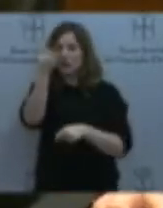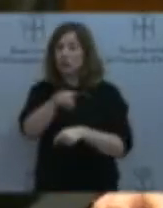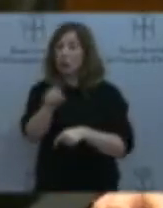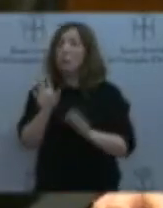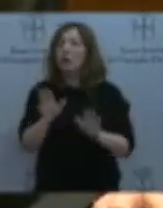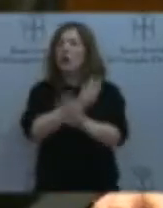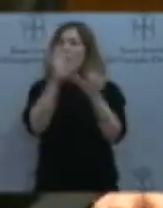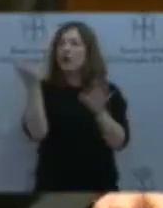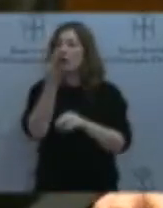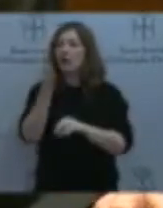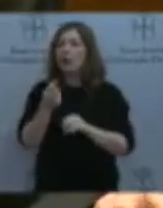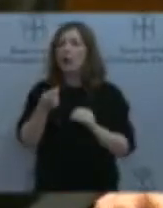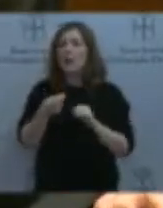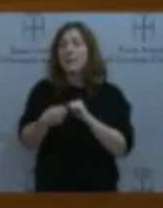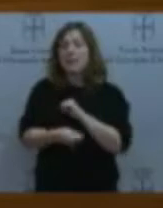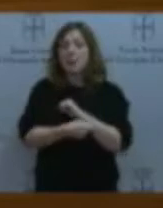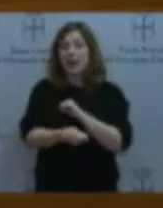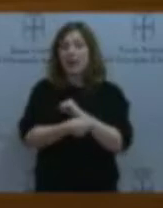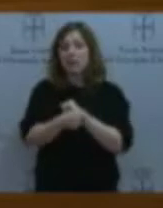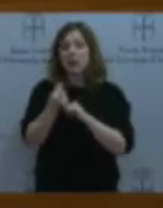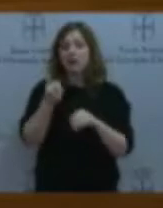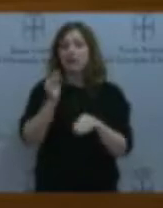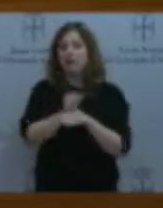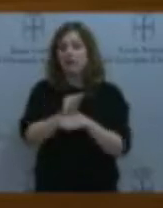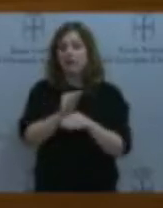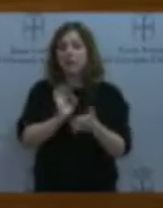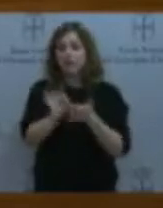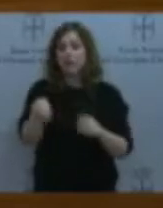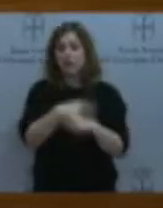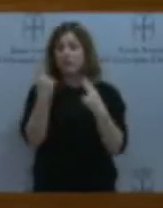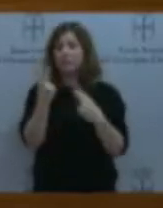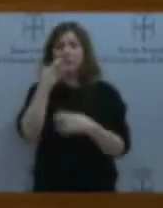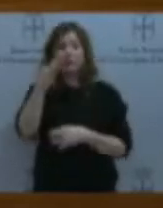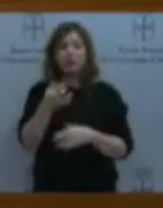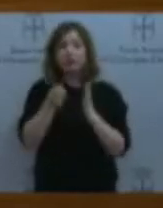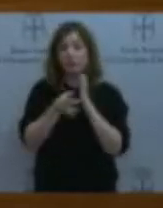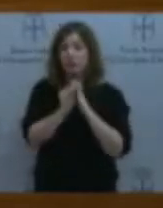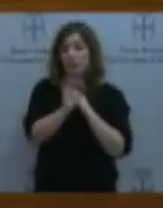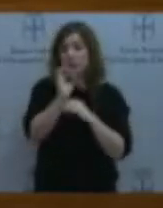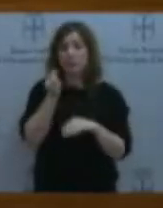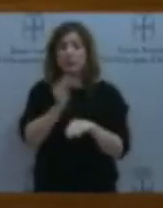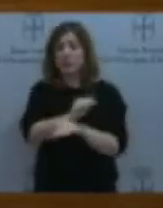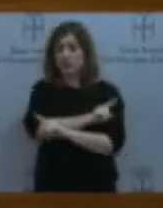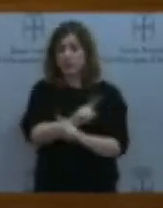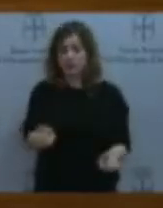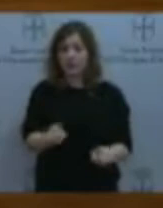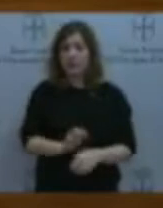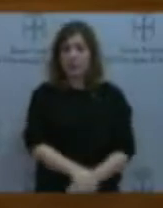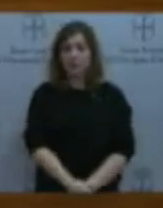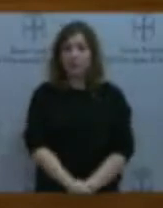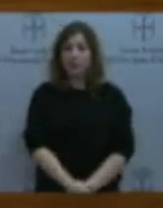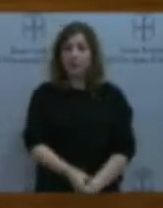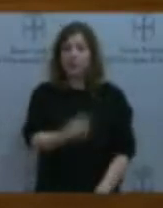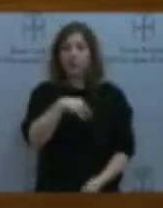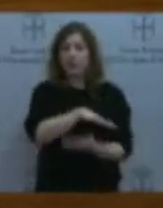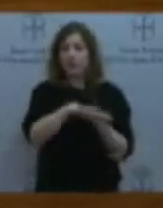que ese mecanismo de financiación de servicios públicos no garantiza ni su calidad ni su financiación. Nosotros hablamos